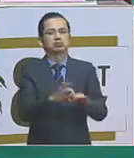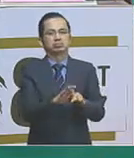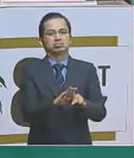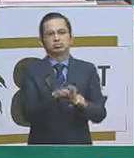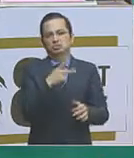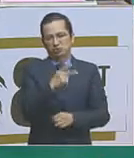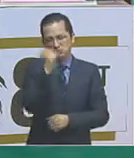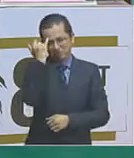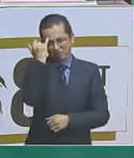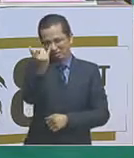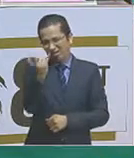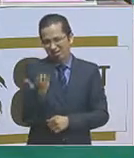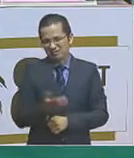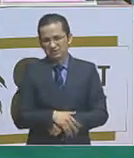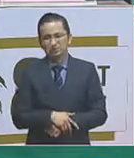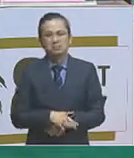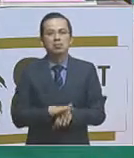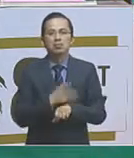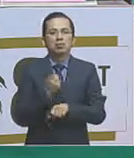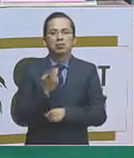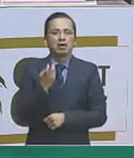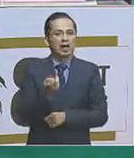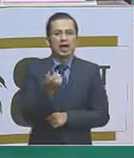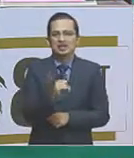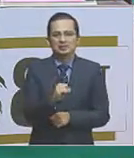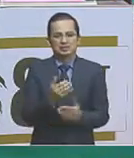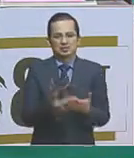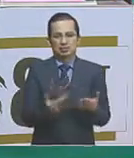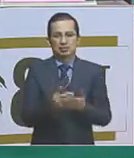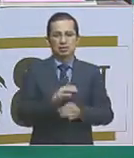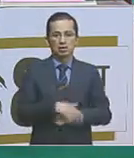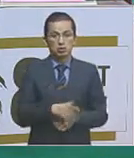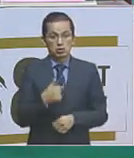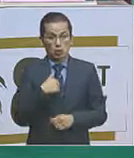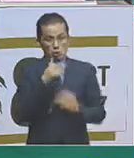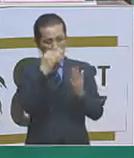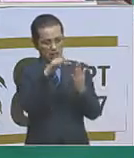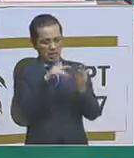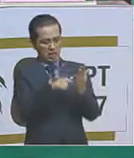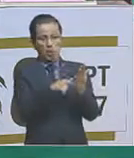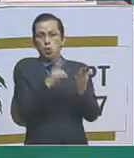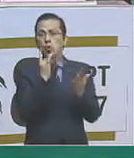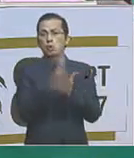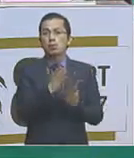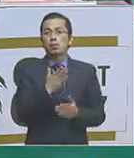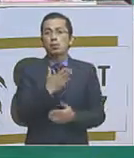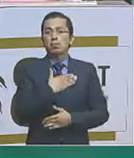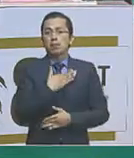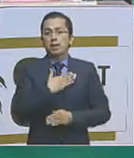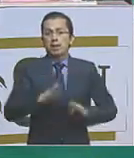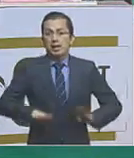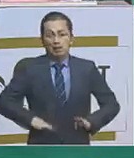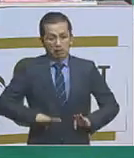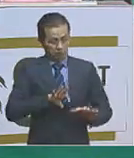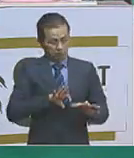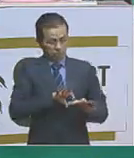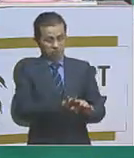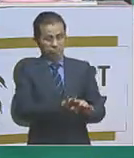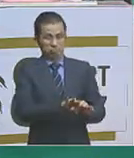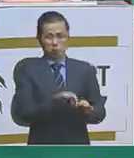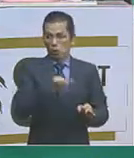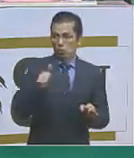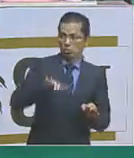porque además estamos en ese fenómeno solamente leemos vemos y revisamos aquello que confirma nuestro punto de vista